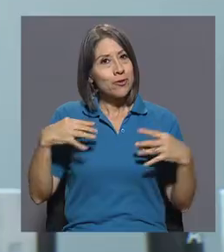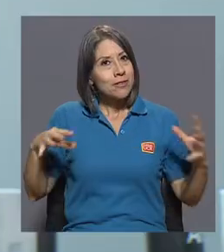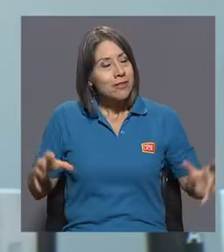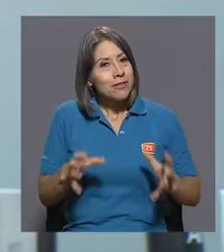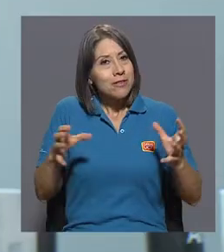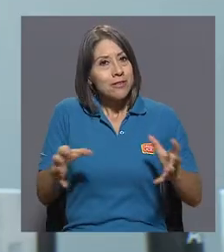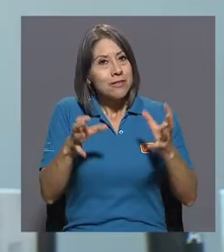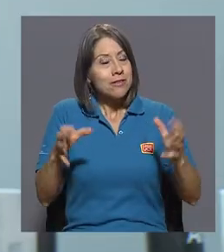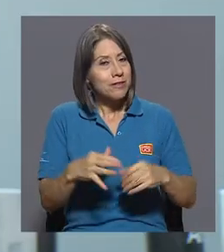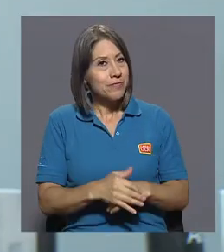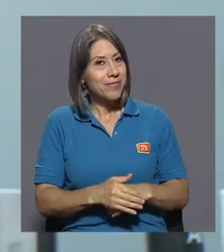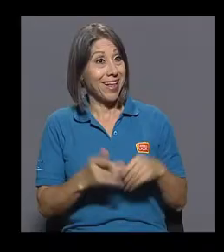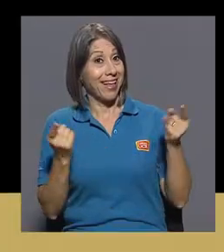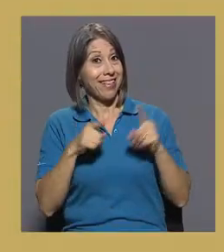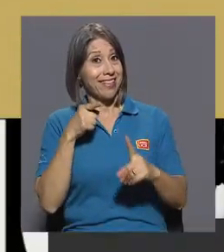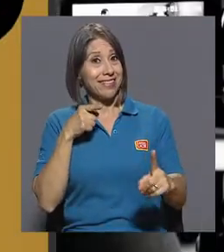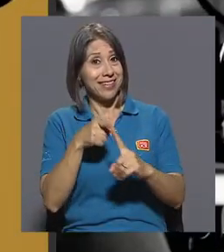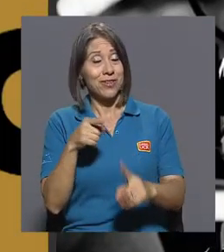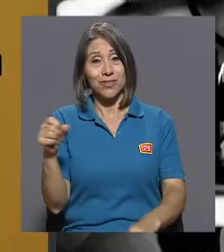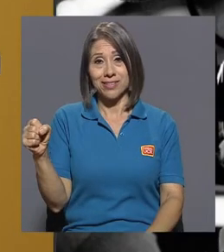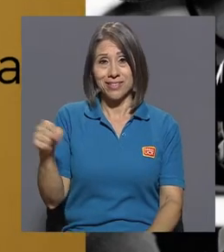destino. Sí.